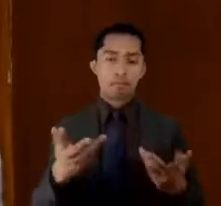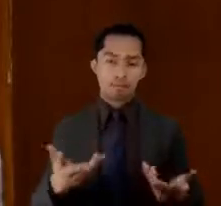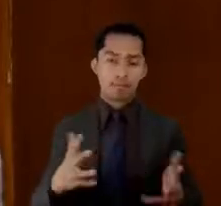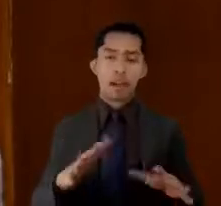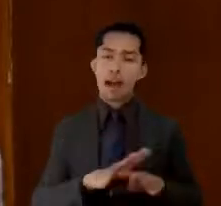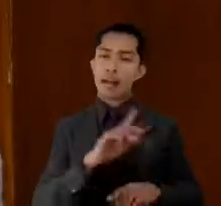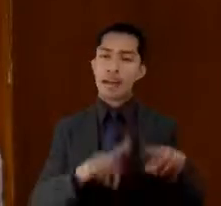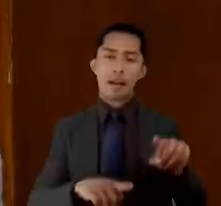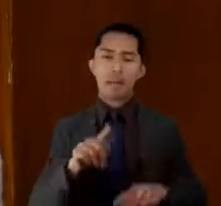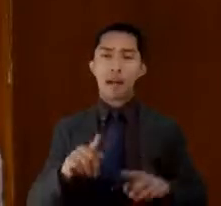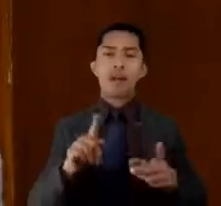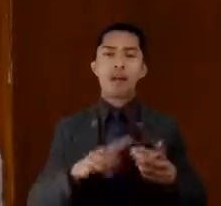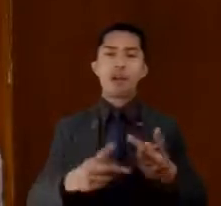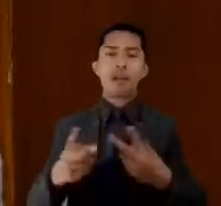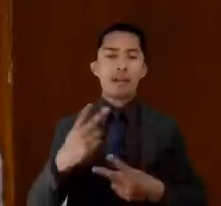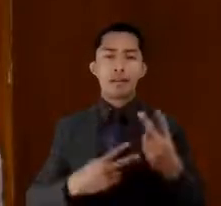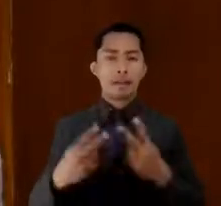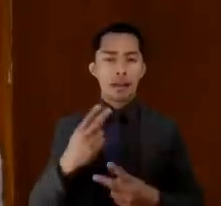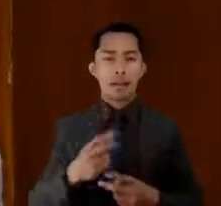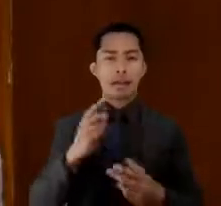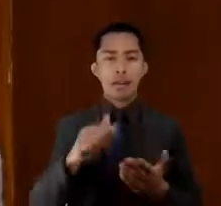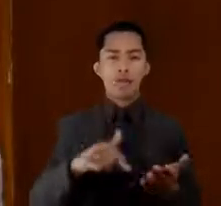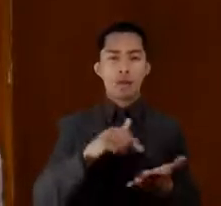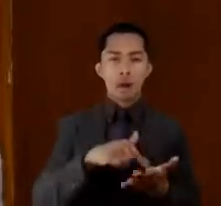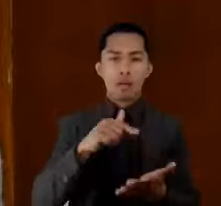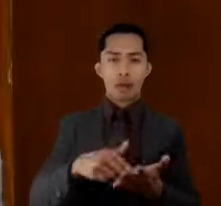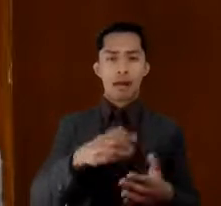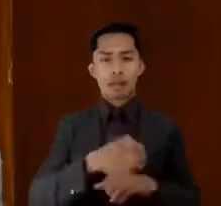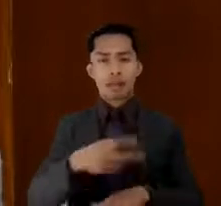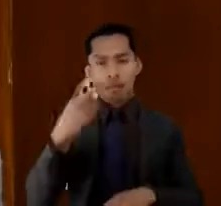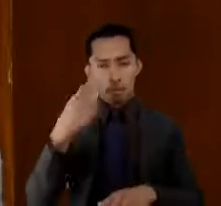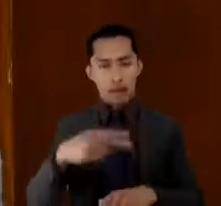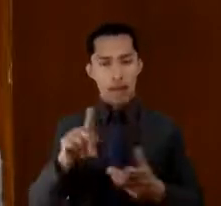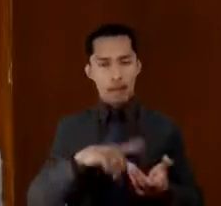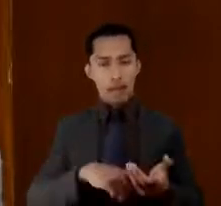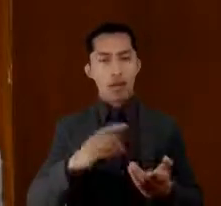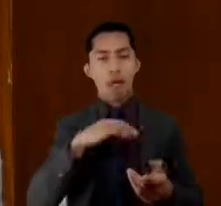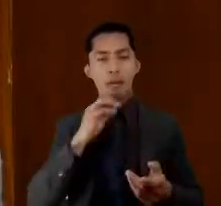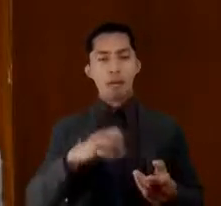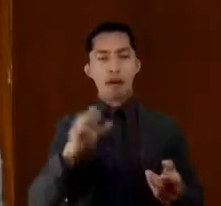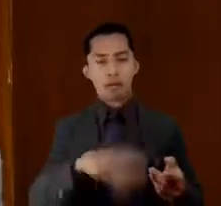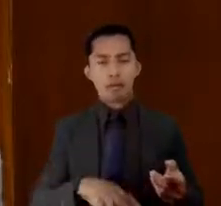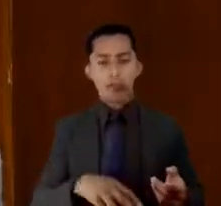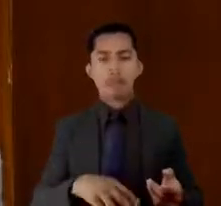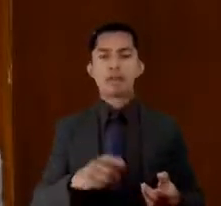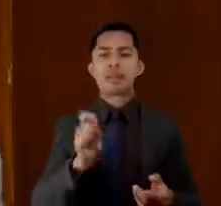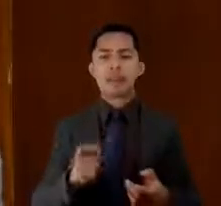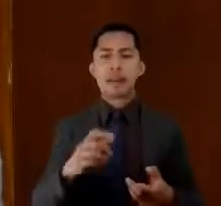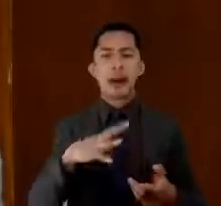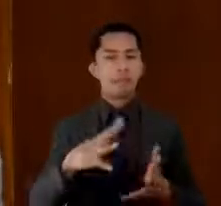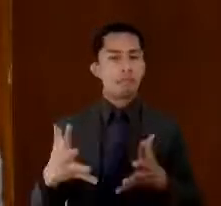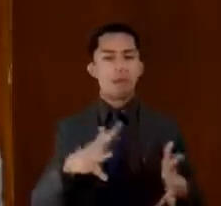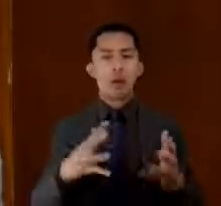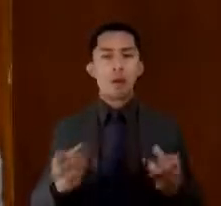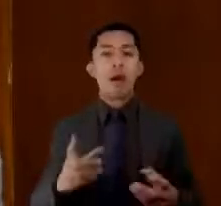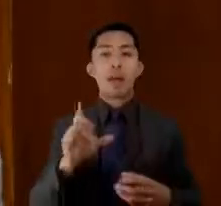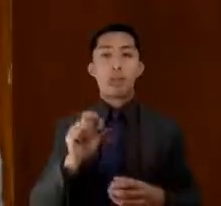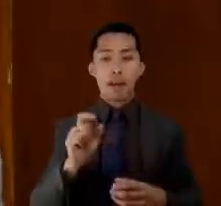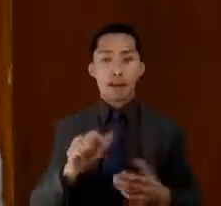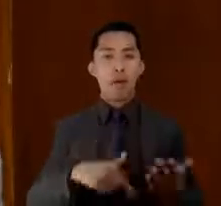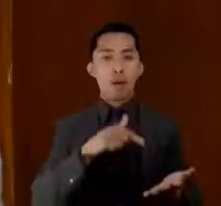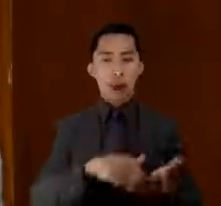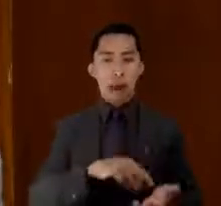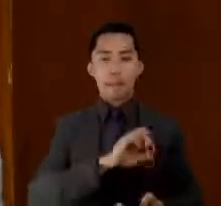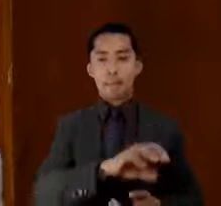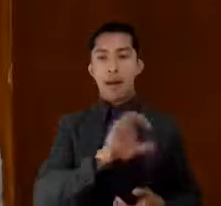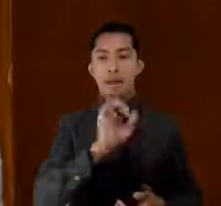dependiendo de la fuente, en la actualidad la infraestructura estatal para la disposición final de desechos está compuesta aproximadamente por 20 rellenos sanitarios